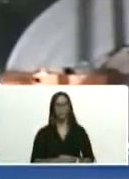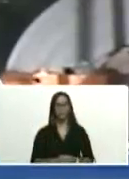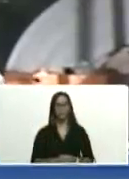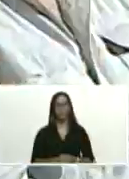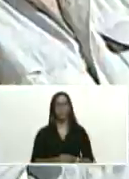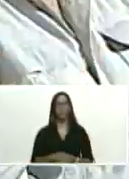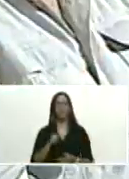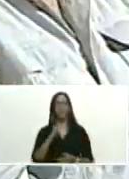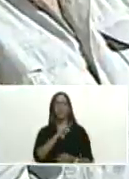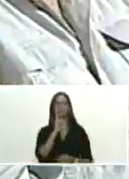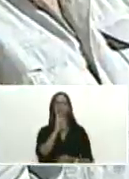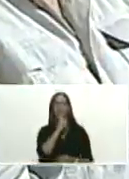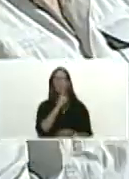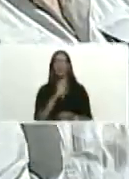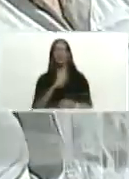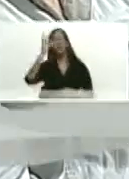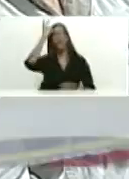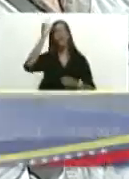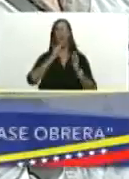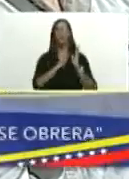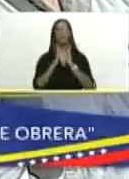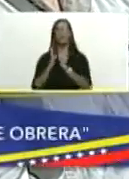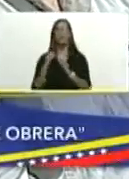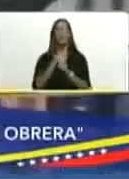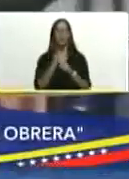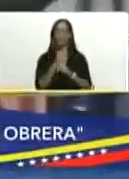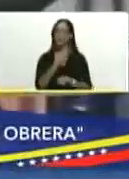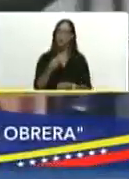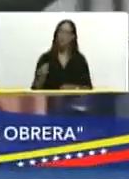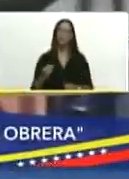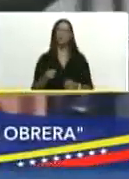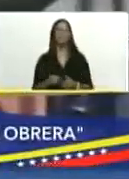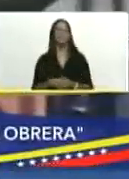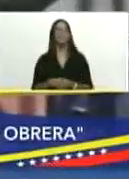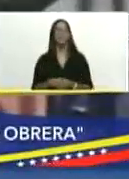no se llaman consejos organizativos de los trabajadores no